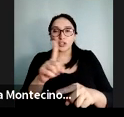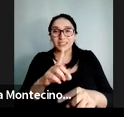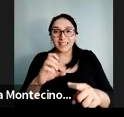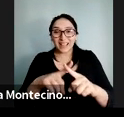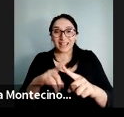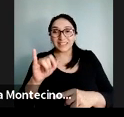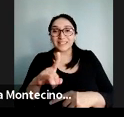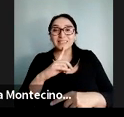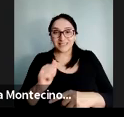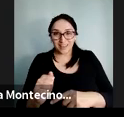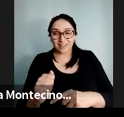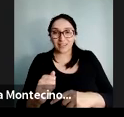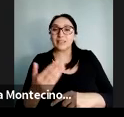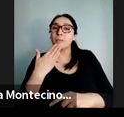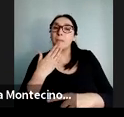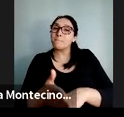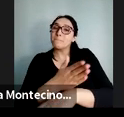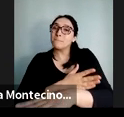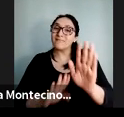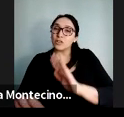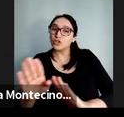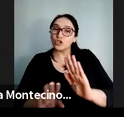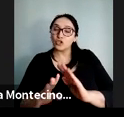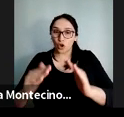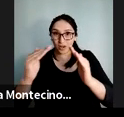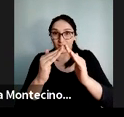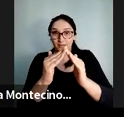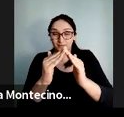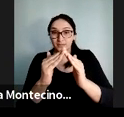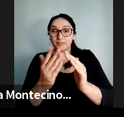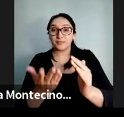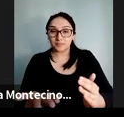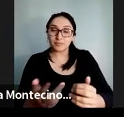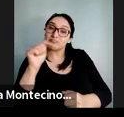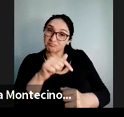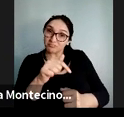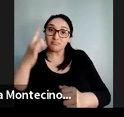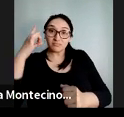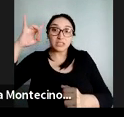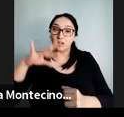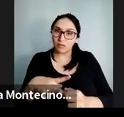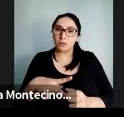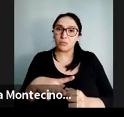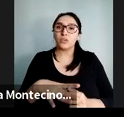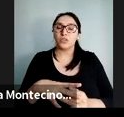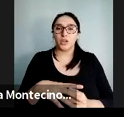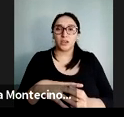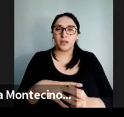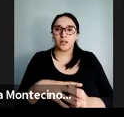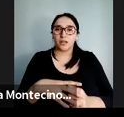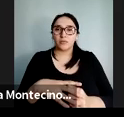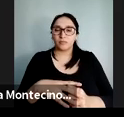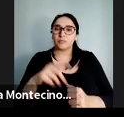con la prevención de las violencias en el entorno cotidiano. Entonces también sabemos que es cierto